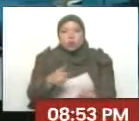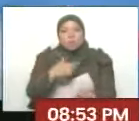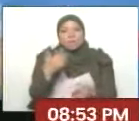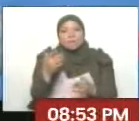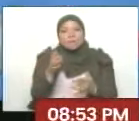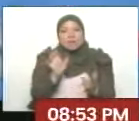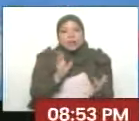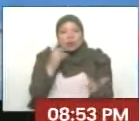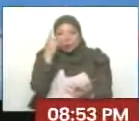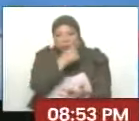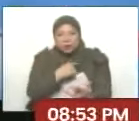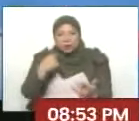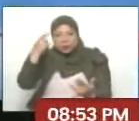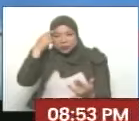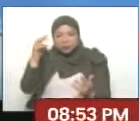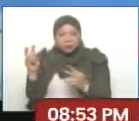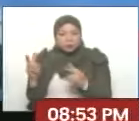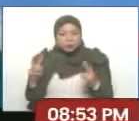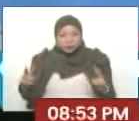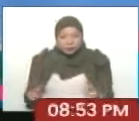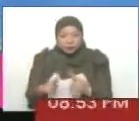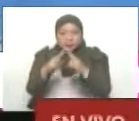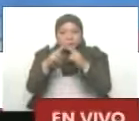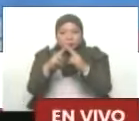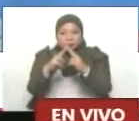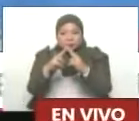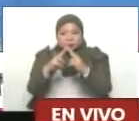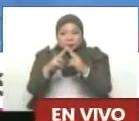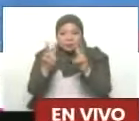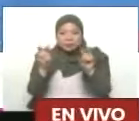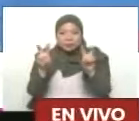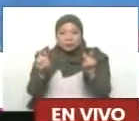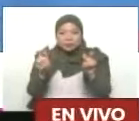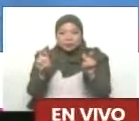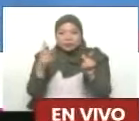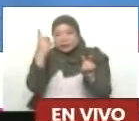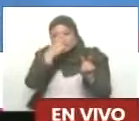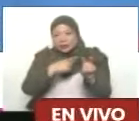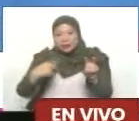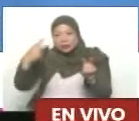Cara, que estrenamos el día de hoy. El Cara a Cara, Face to Face, y vamos a terminar el...